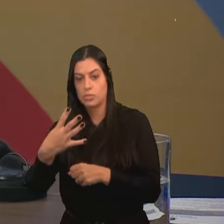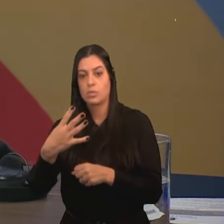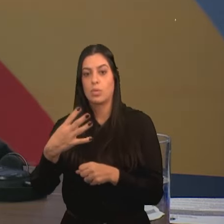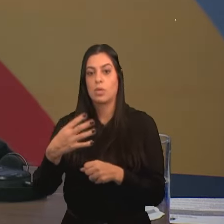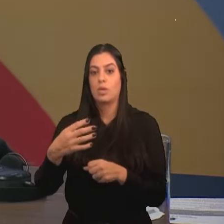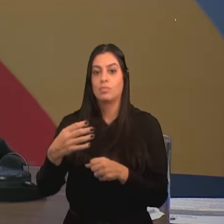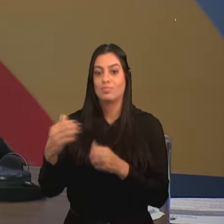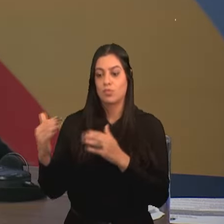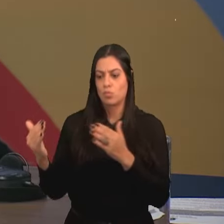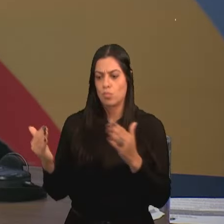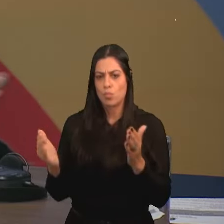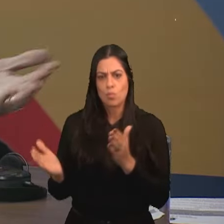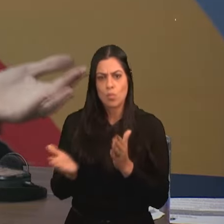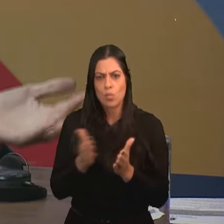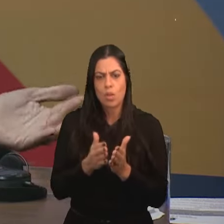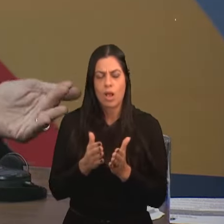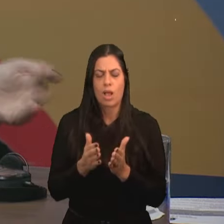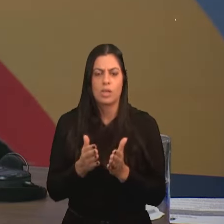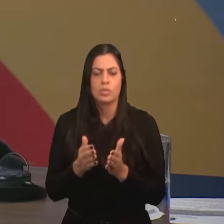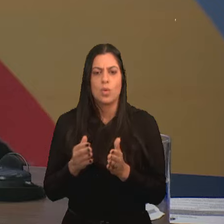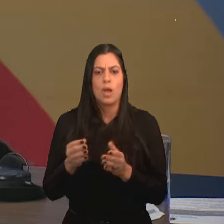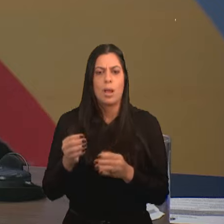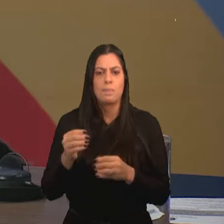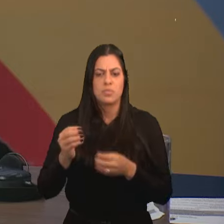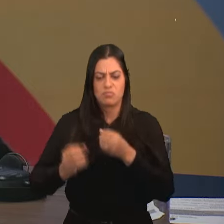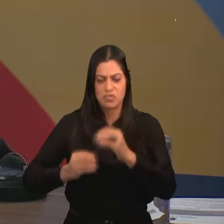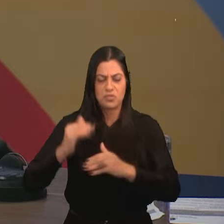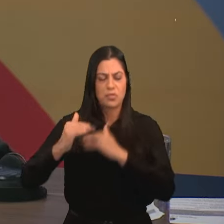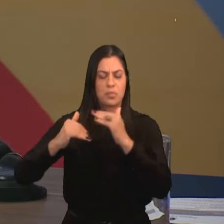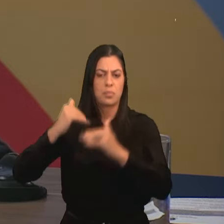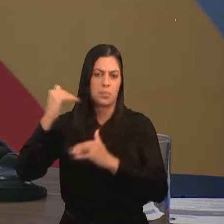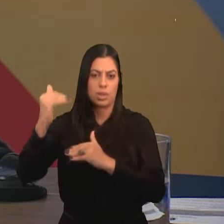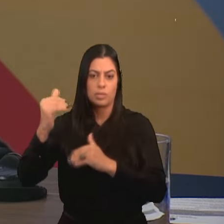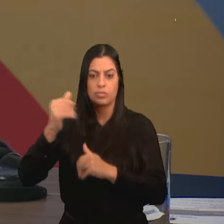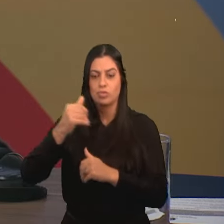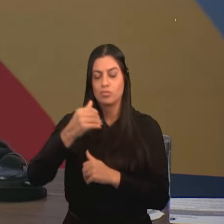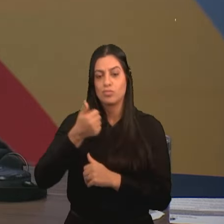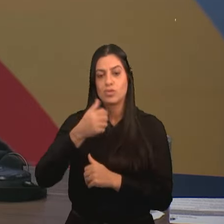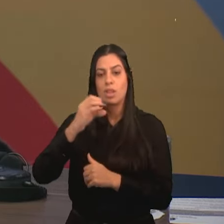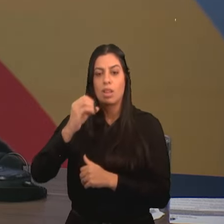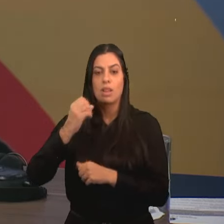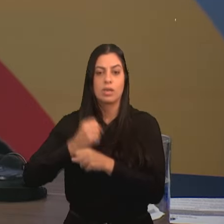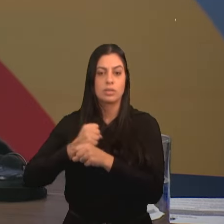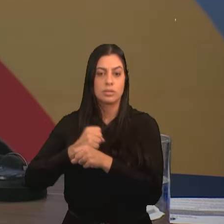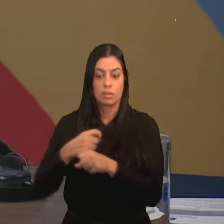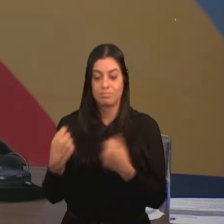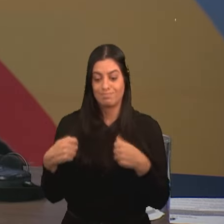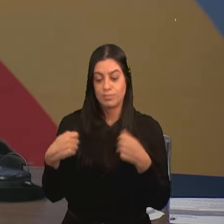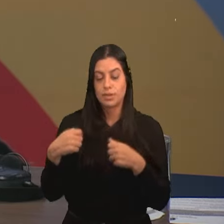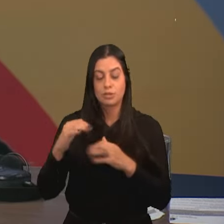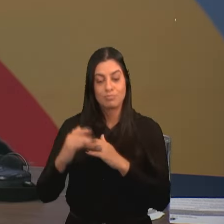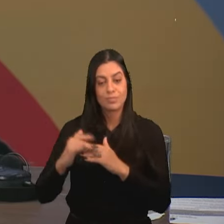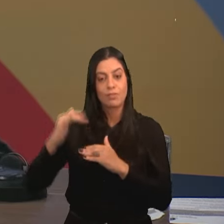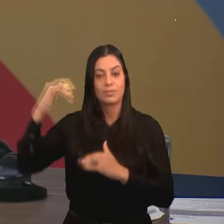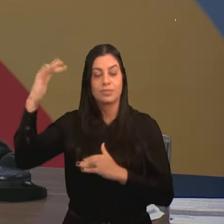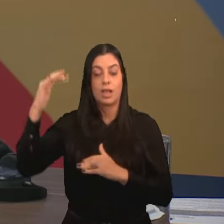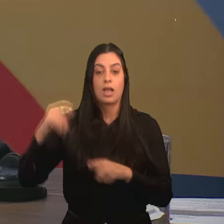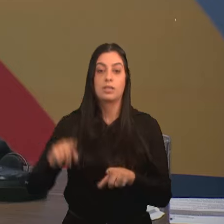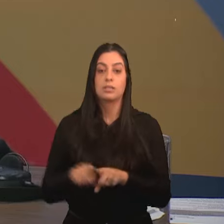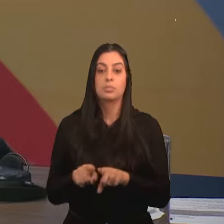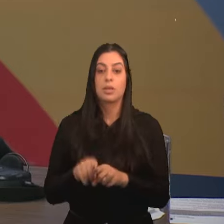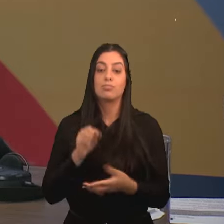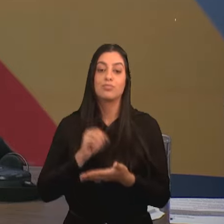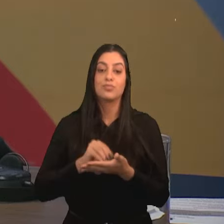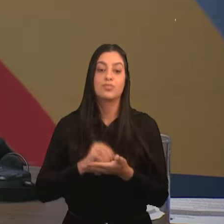fueron colocados de verdad bases, estructuras importantes para el desarrollo de los últimos 10 años. Pero necesitamos avanzar. Y hoy tenemos un